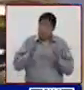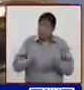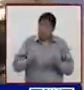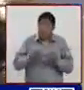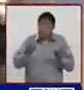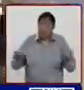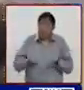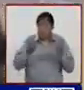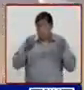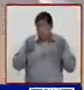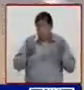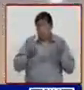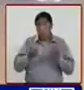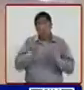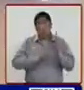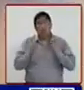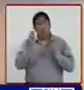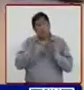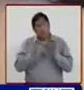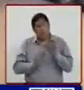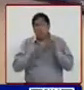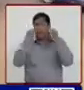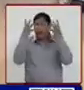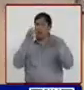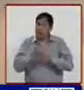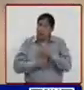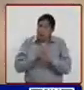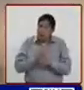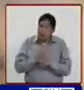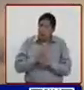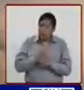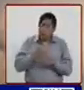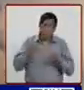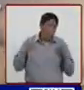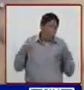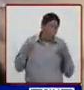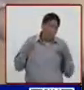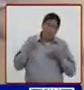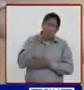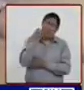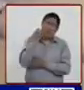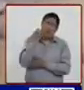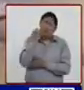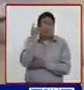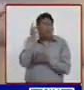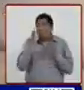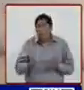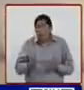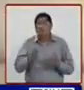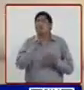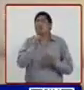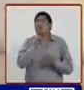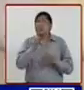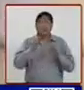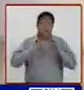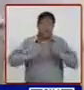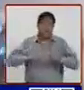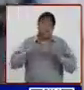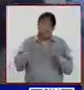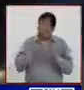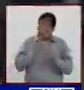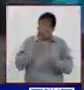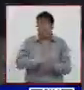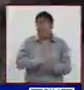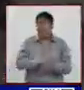personas, dónde las dejaron, conocer algunos detalles de cuántas edades, si eran de nacionalidad boliviana o no. Hay bastante que investigar. Lo cierto es que ya hay una primera